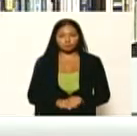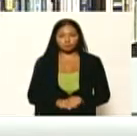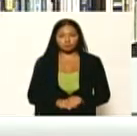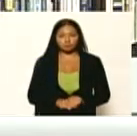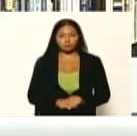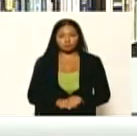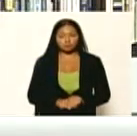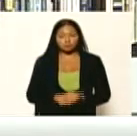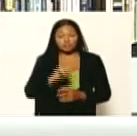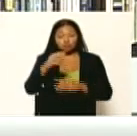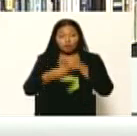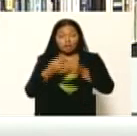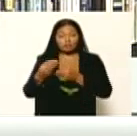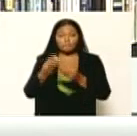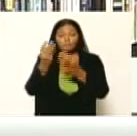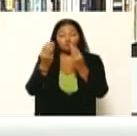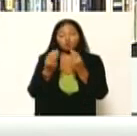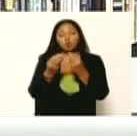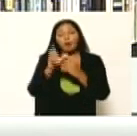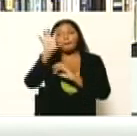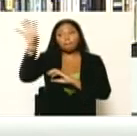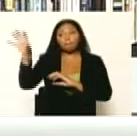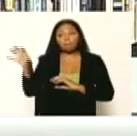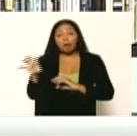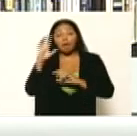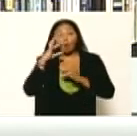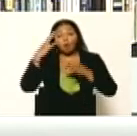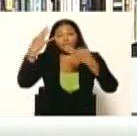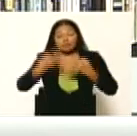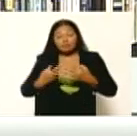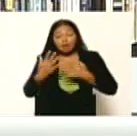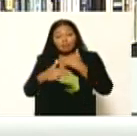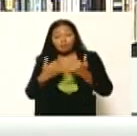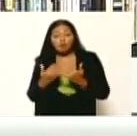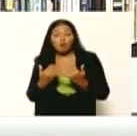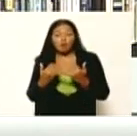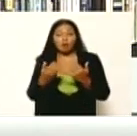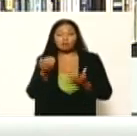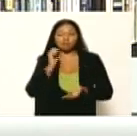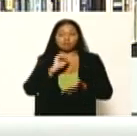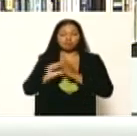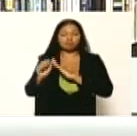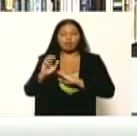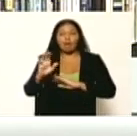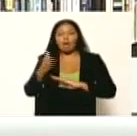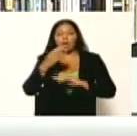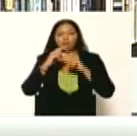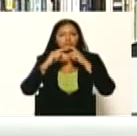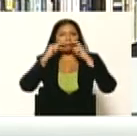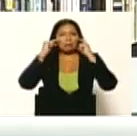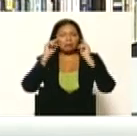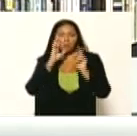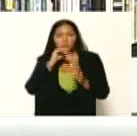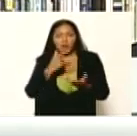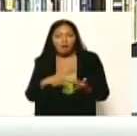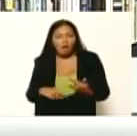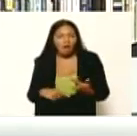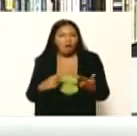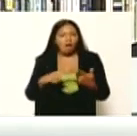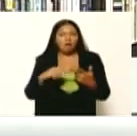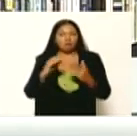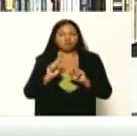han hecho que muchos países del mundo oficialmente hayan eliminado las mascarillas, hayan